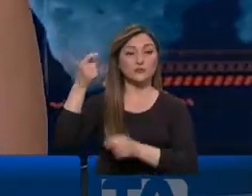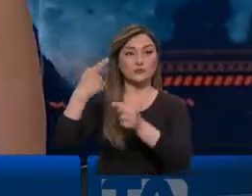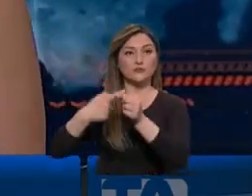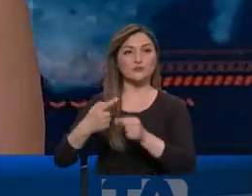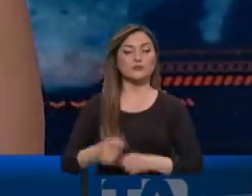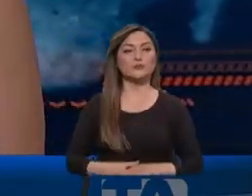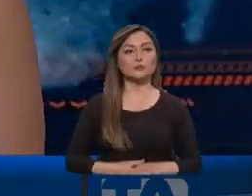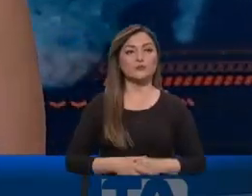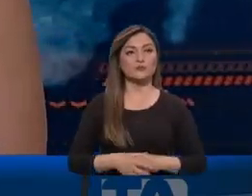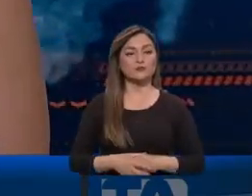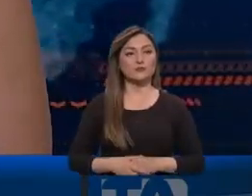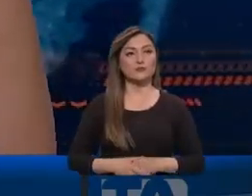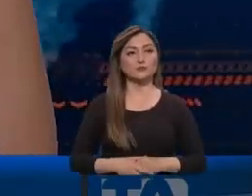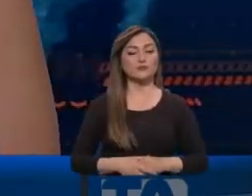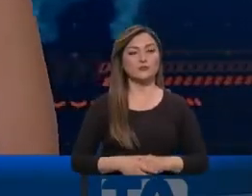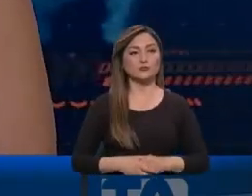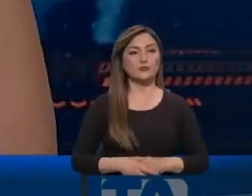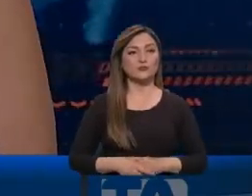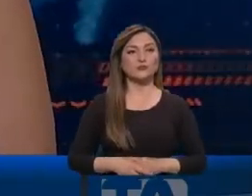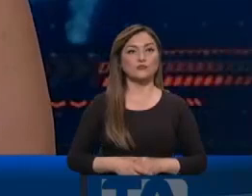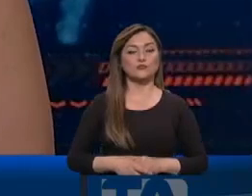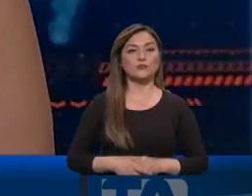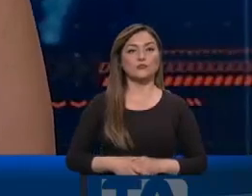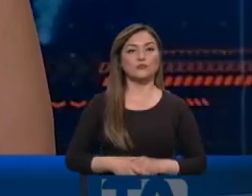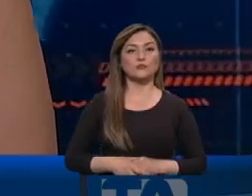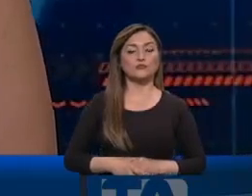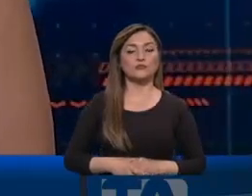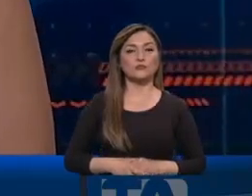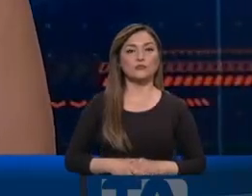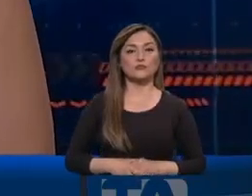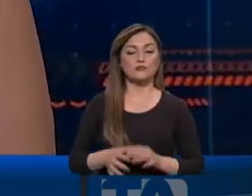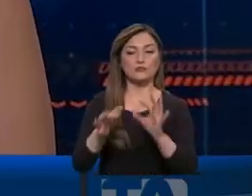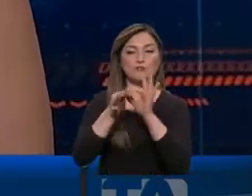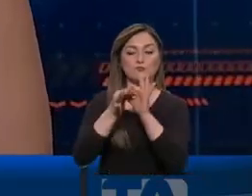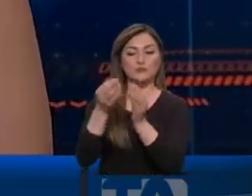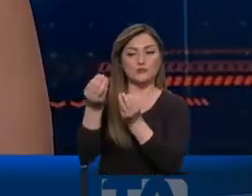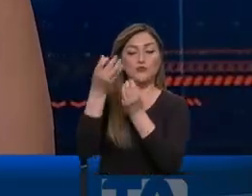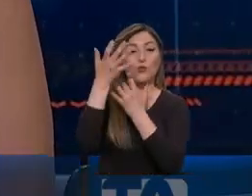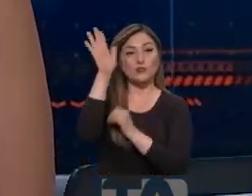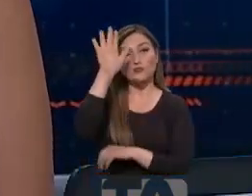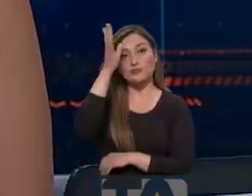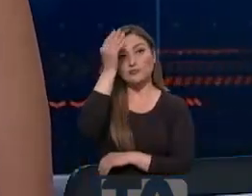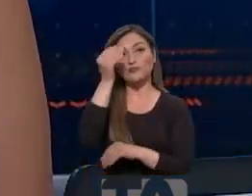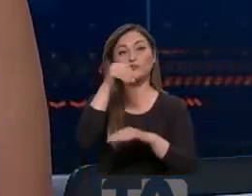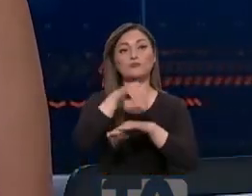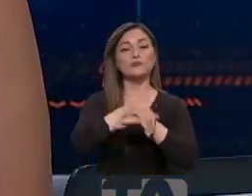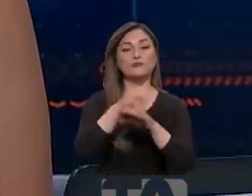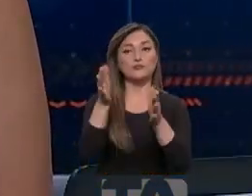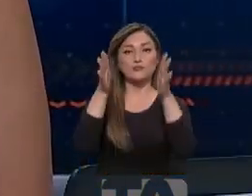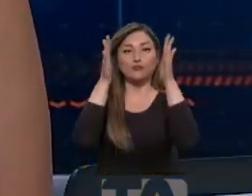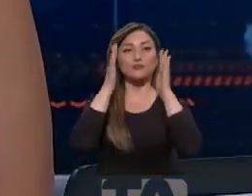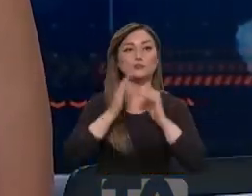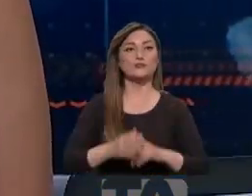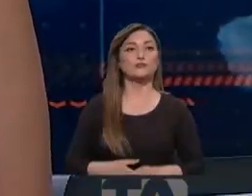Ramos nos tiene más detalles sobre los allanamientos realizados y lo que se encontró. Hola Joana, buenas tardes, te